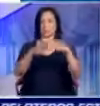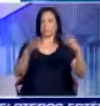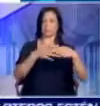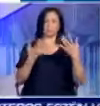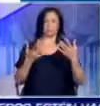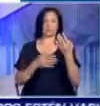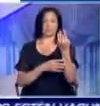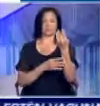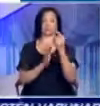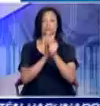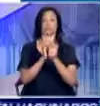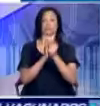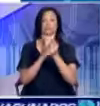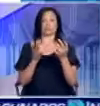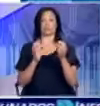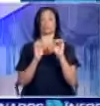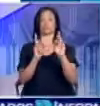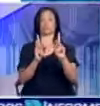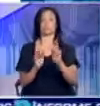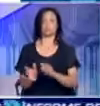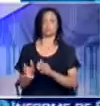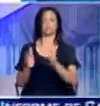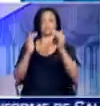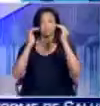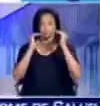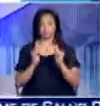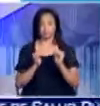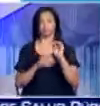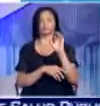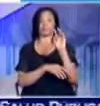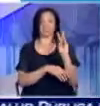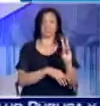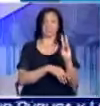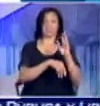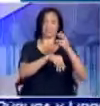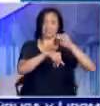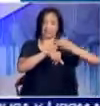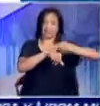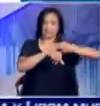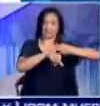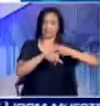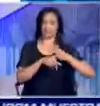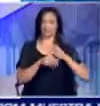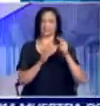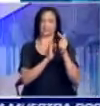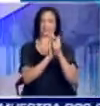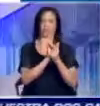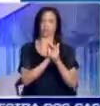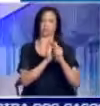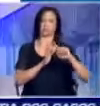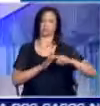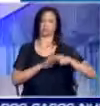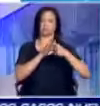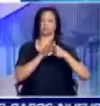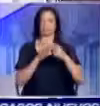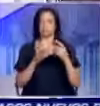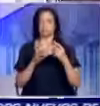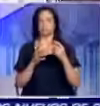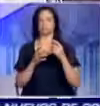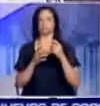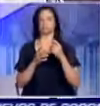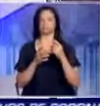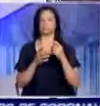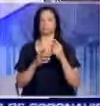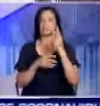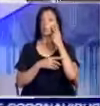14 horas okay A las 6 de la tarde comienza la ley seca veremos quién